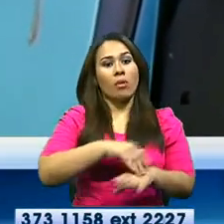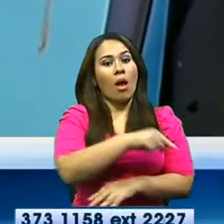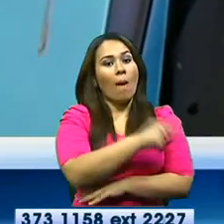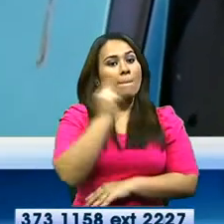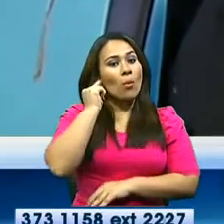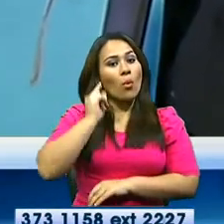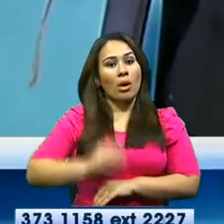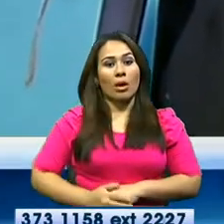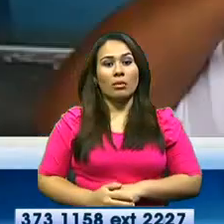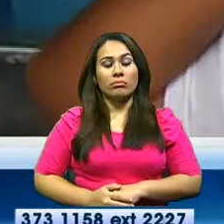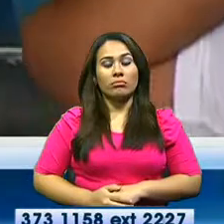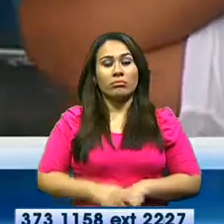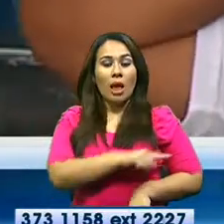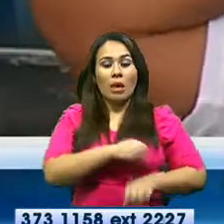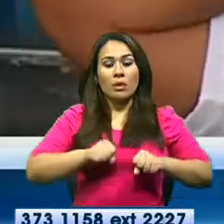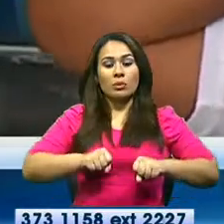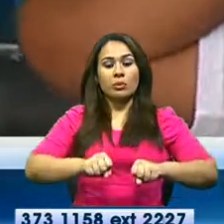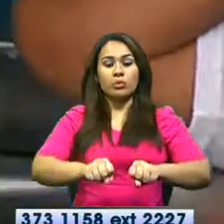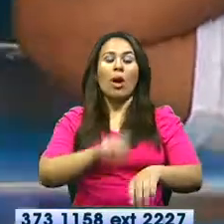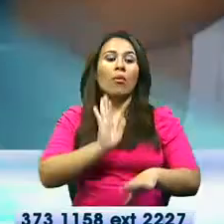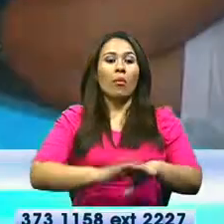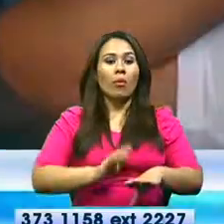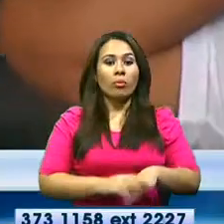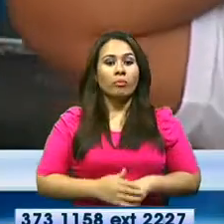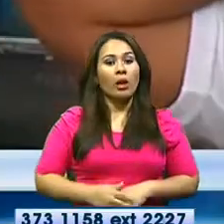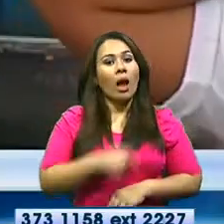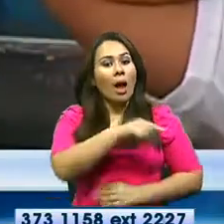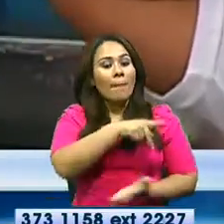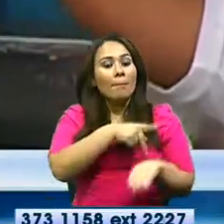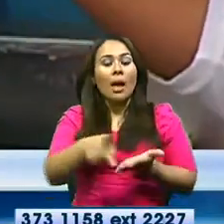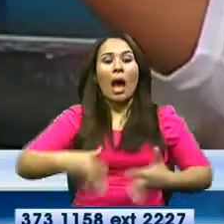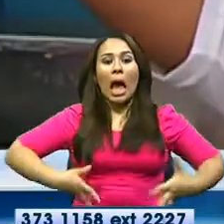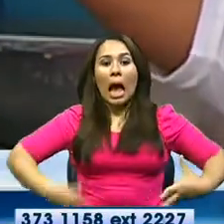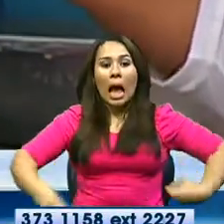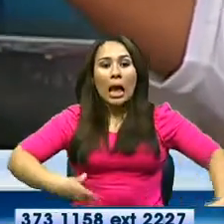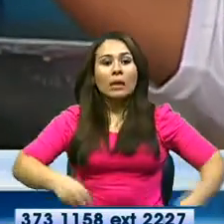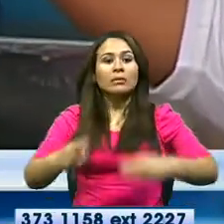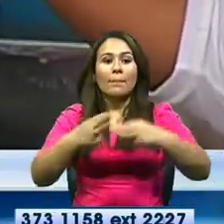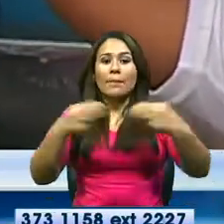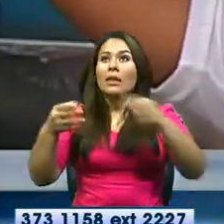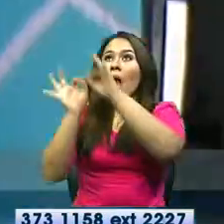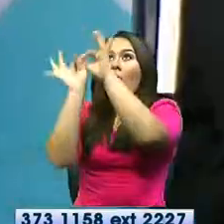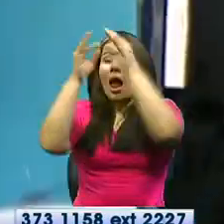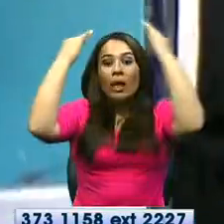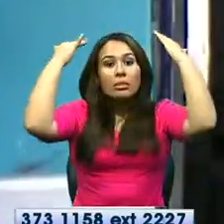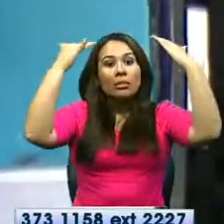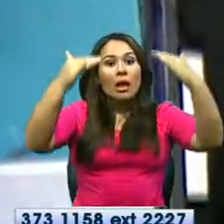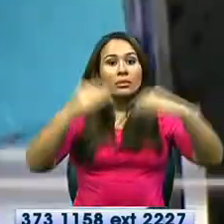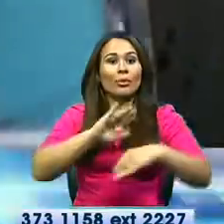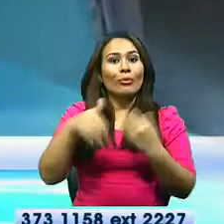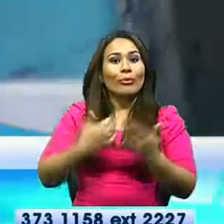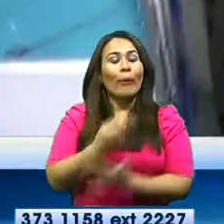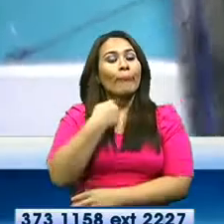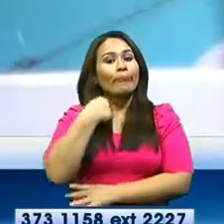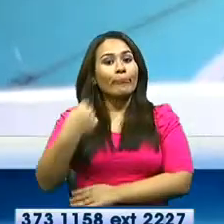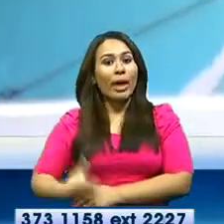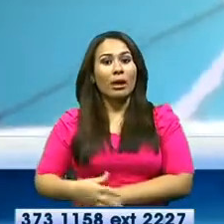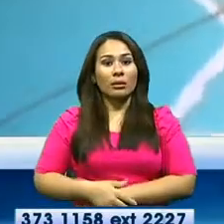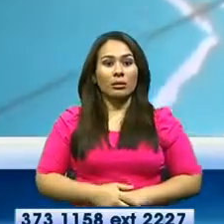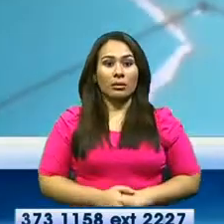se hace responsable de los gastos, de los daños que hay, materiales, principalmente el techo, con todo casi